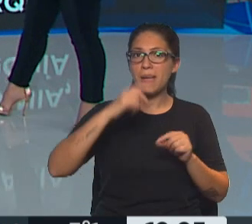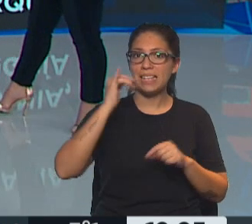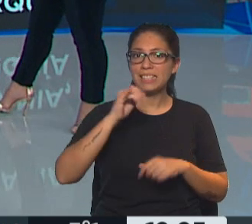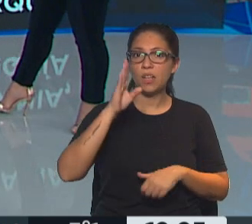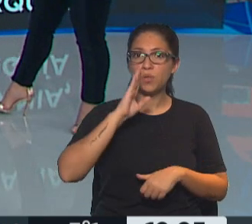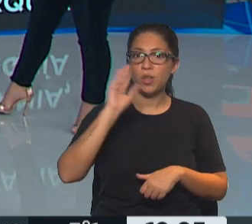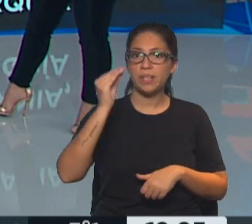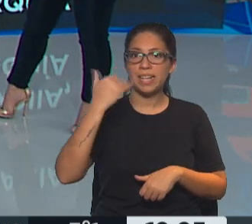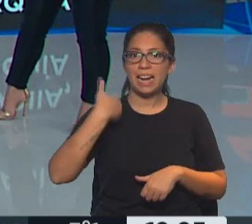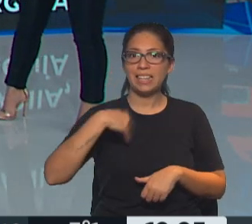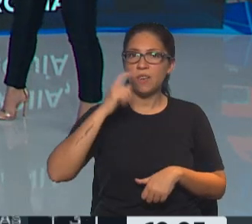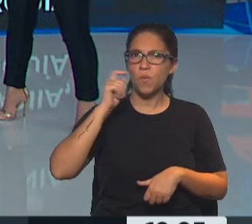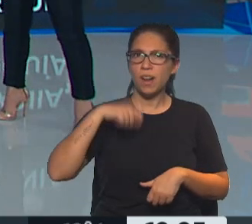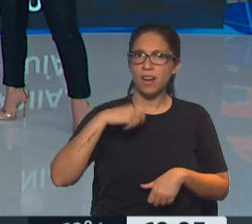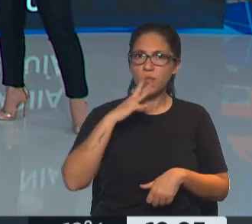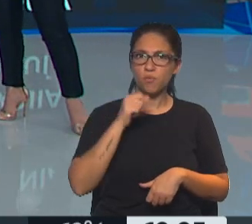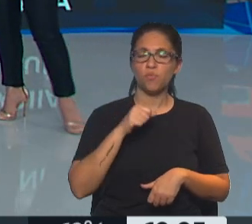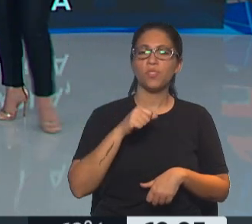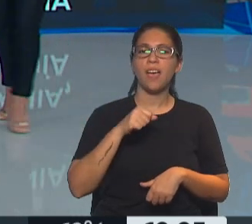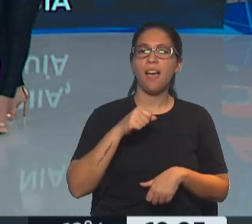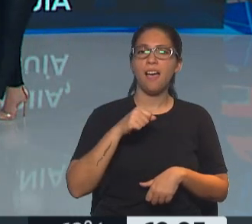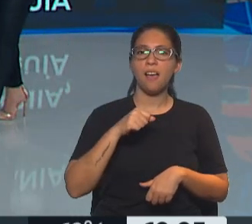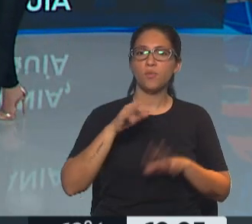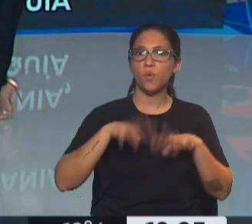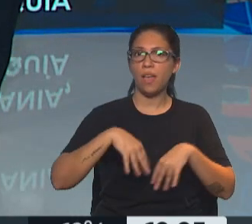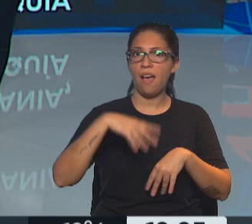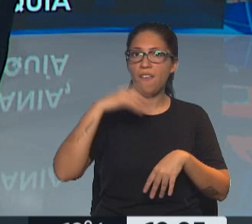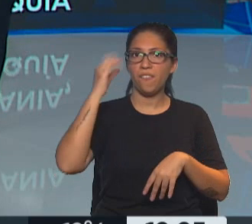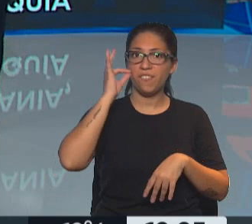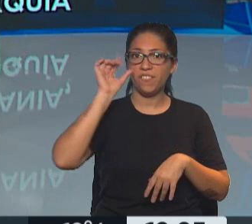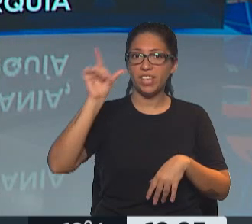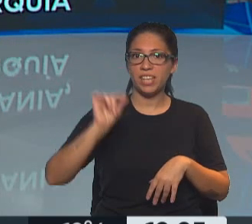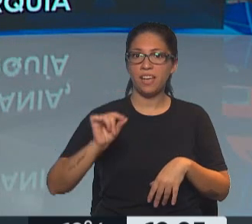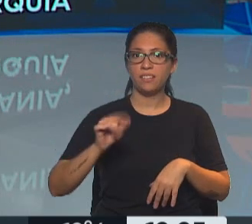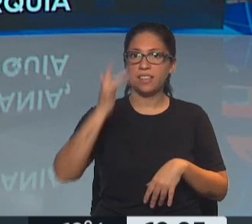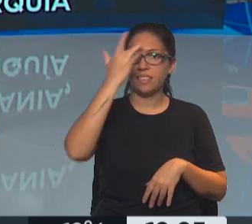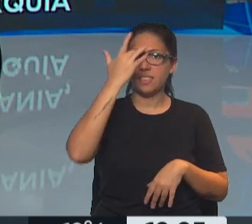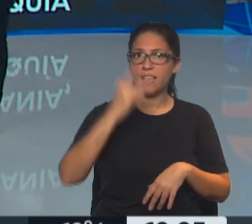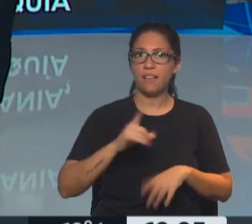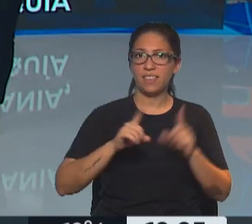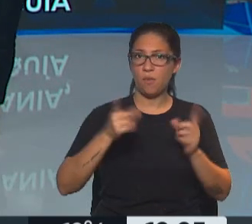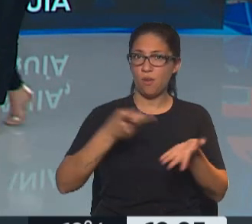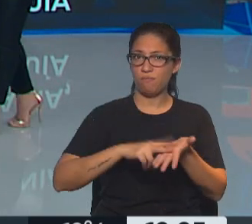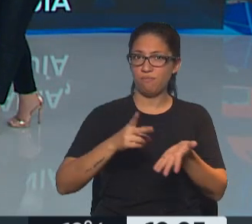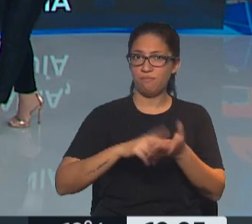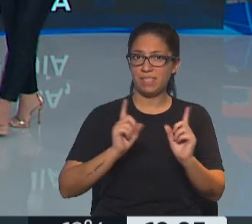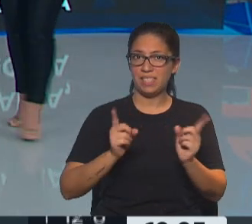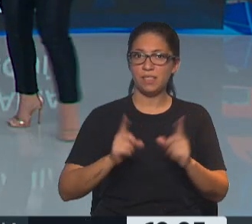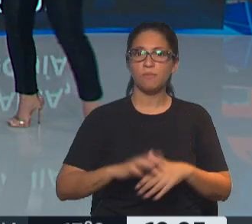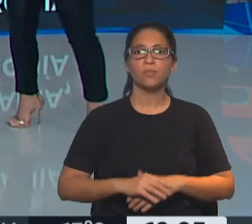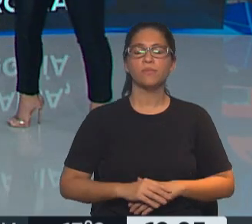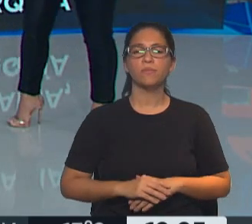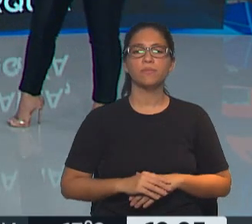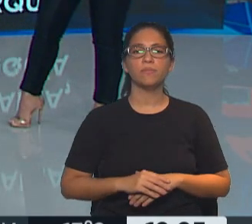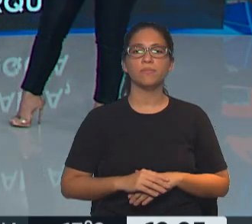Brasil, Argentina, Ucrania, Unión Europea, Rusia, India, Sudáfrica. Bien que varios incluso se repiten. Grandes productores de trigo pueden ser